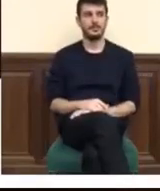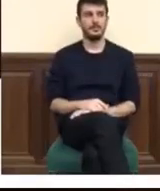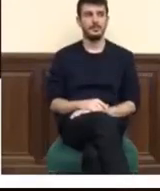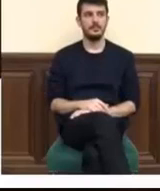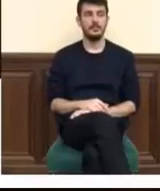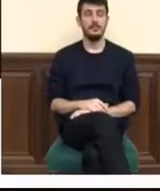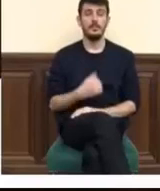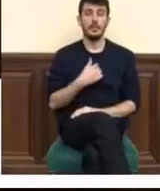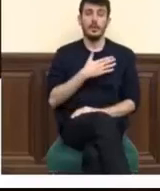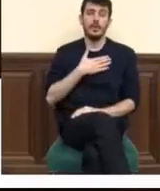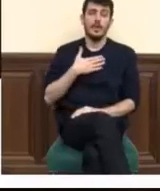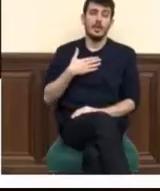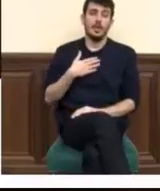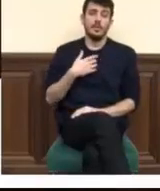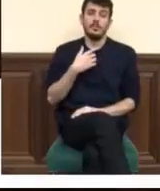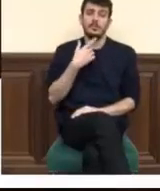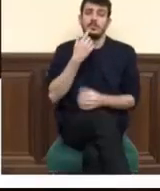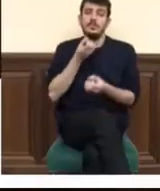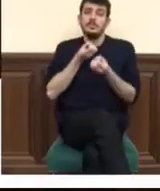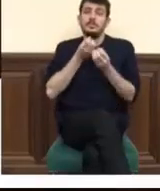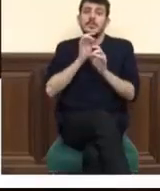Yo quiero dejar muy claro,